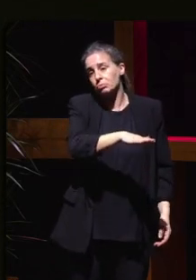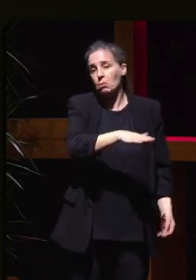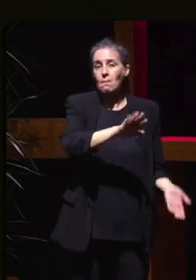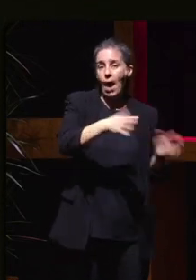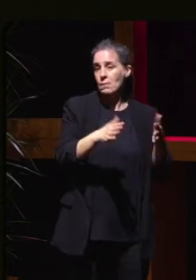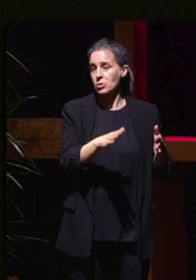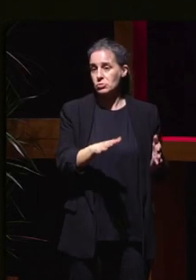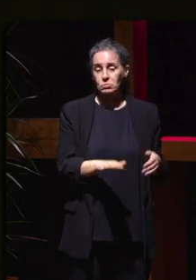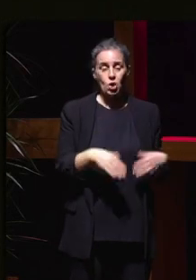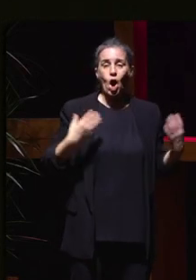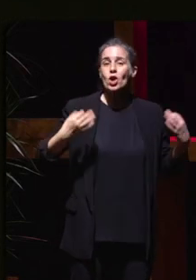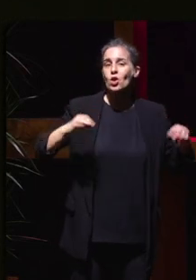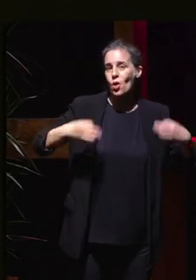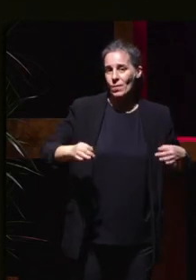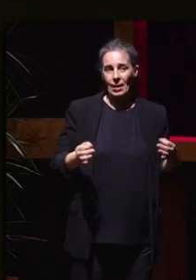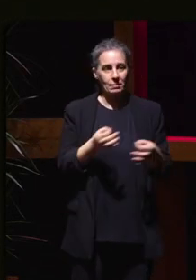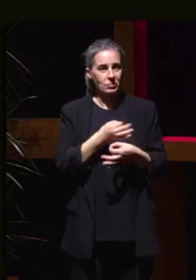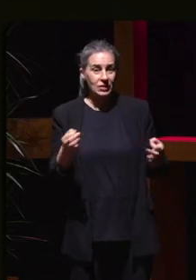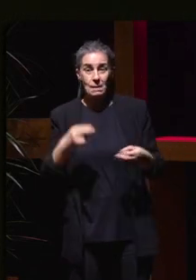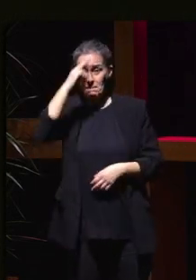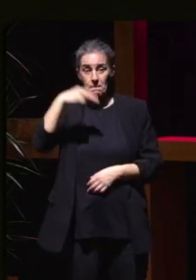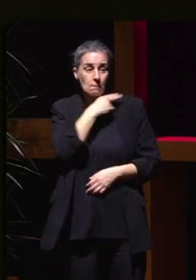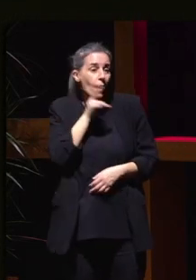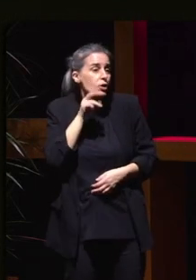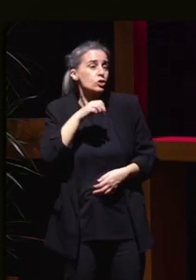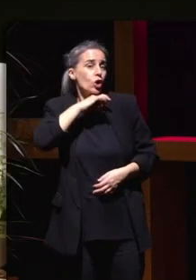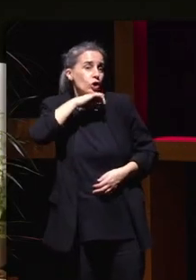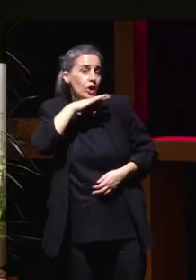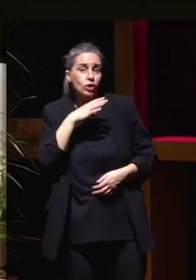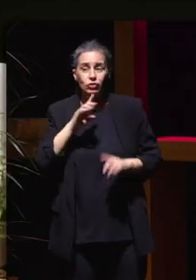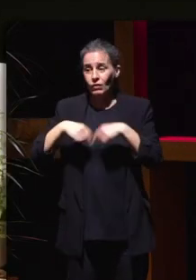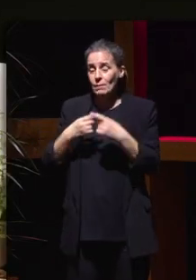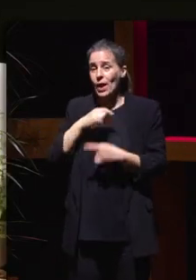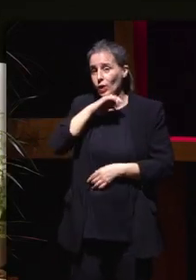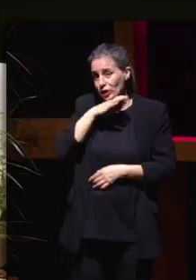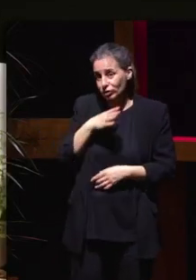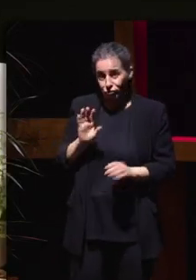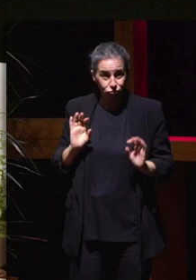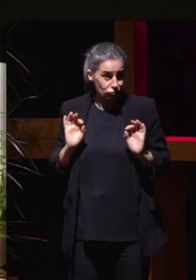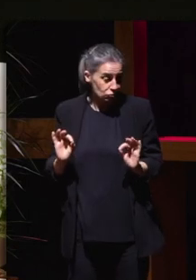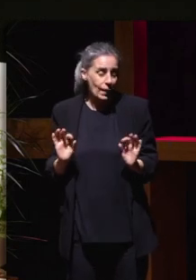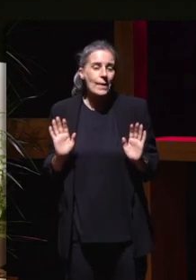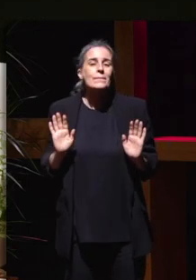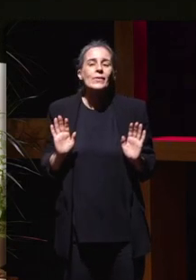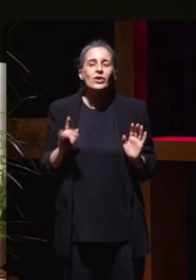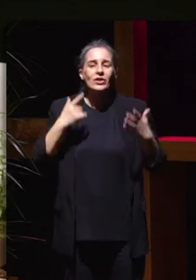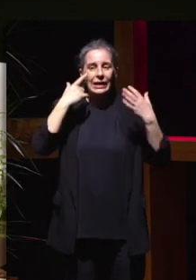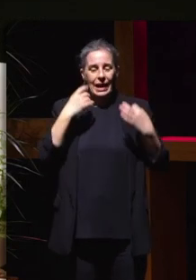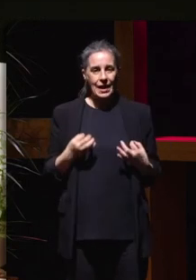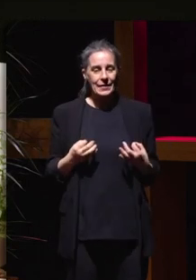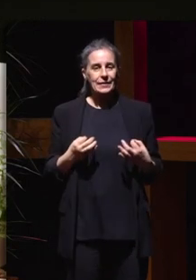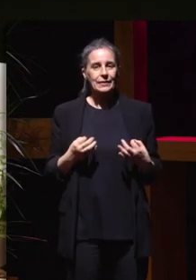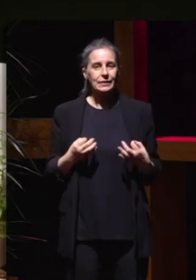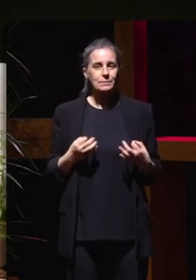o menos eficiente o si fue incapaz de contentar a los países baña familia pues o se verá amigas psicóloga pero la versión